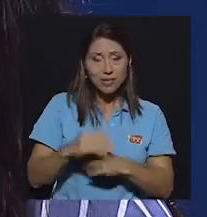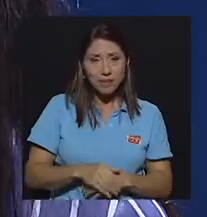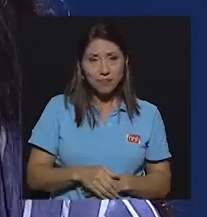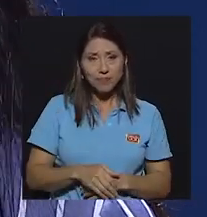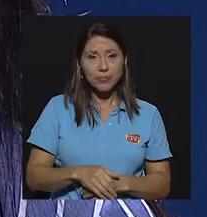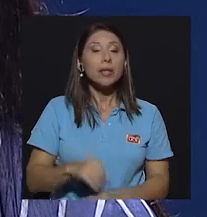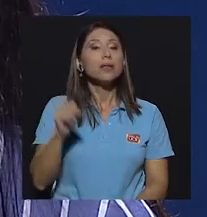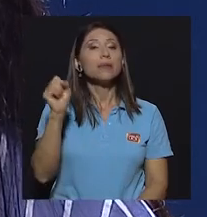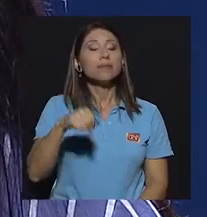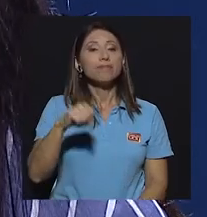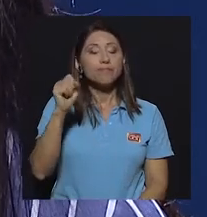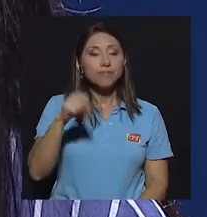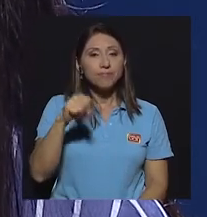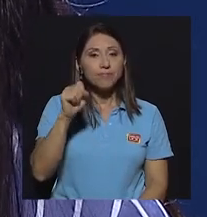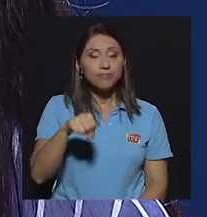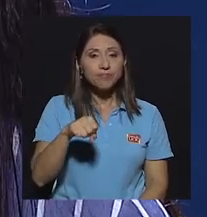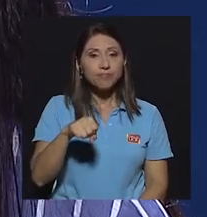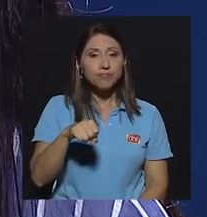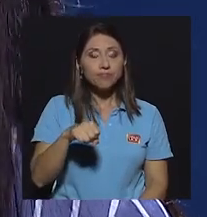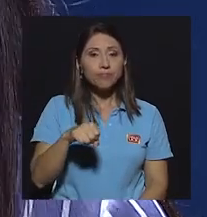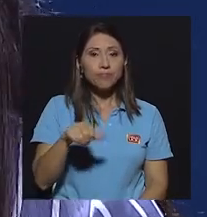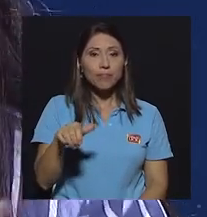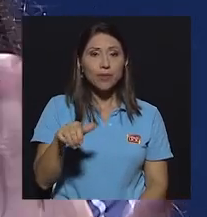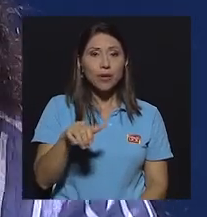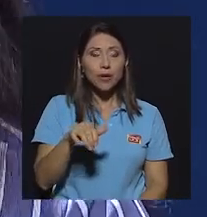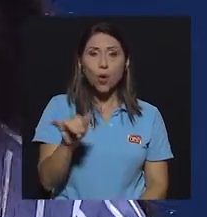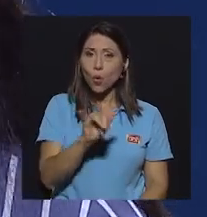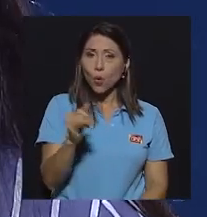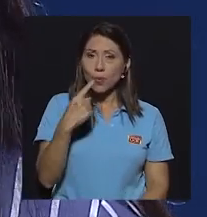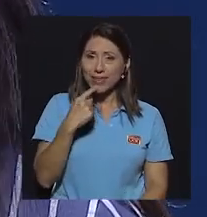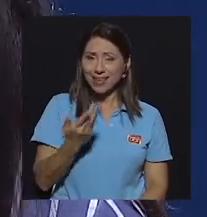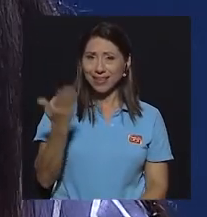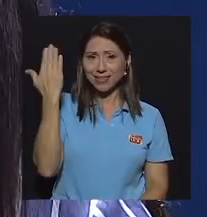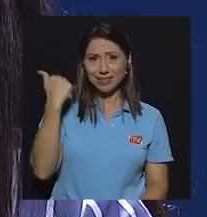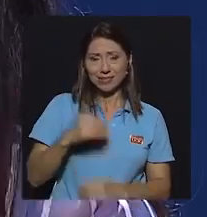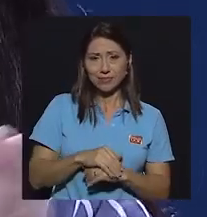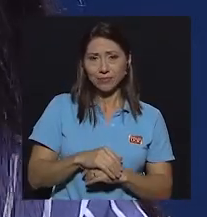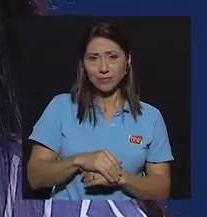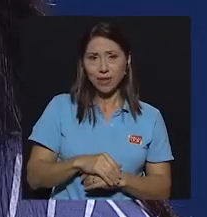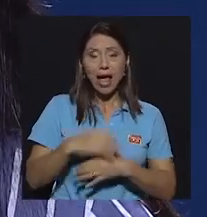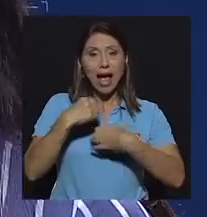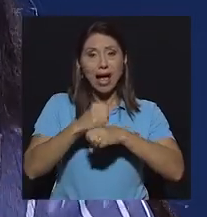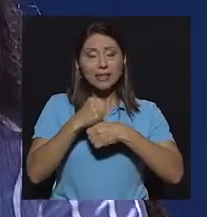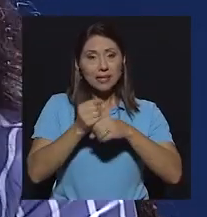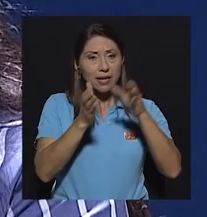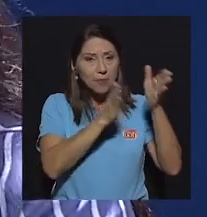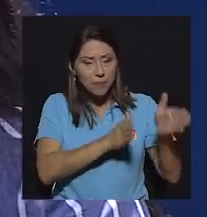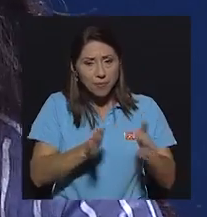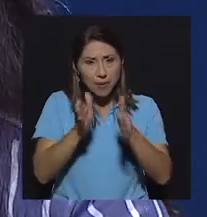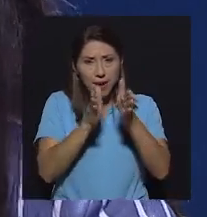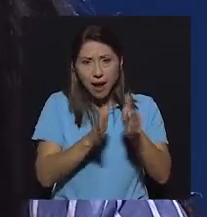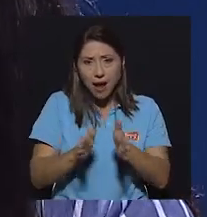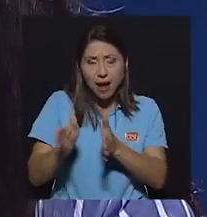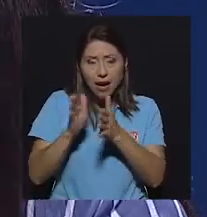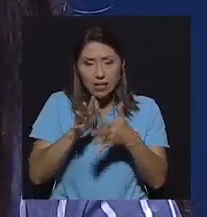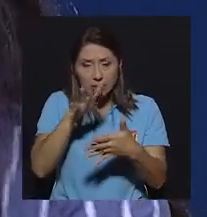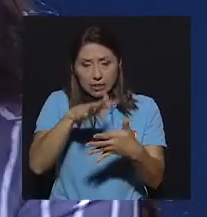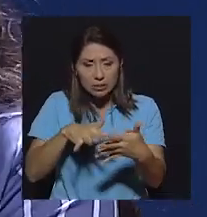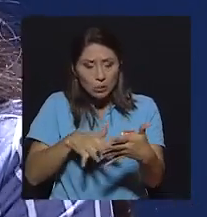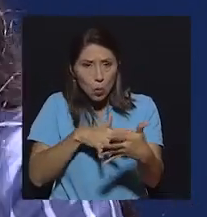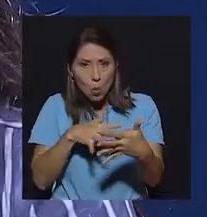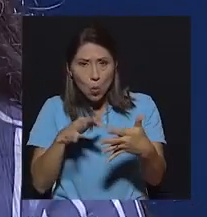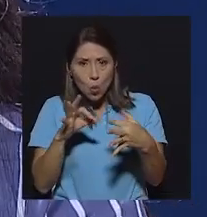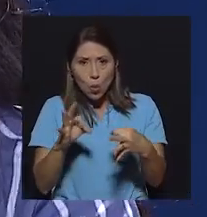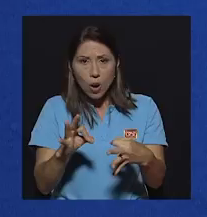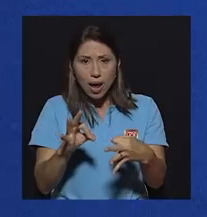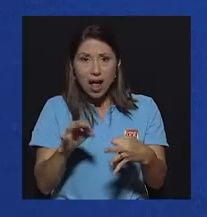muy clara, narrativa, con listas de preguntas y planes, y vamos a hacer esto, y vamos a hacer lo otro, y vamos